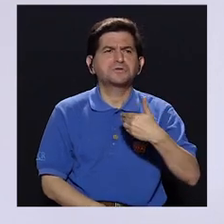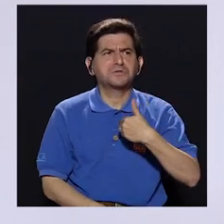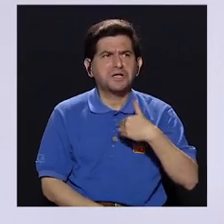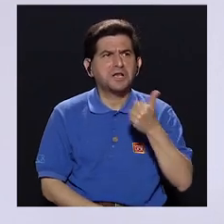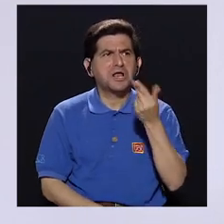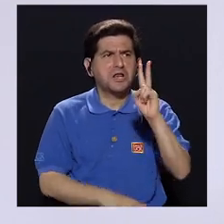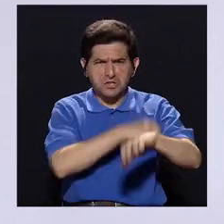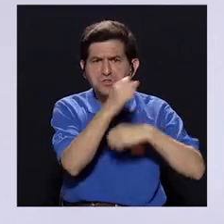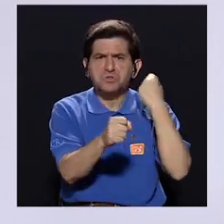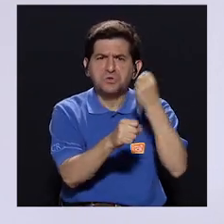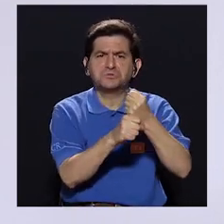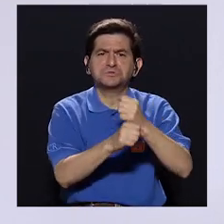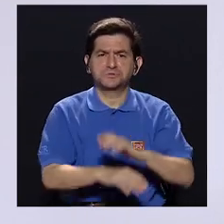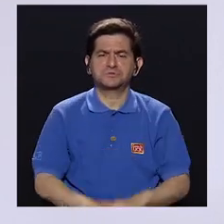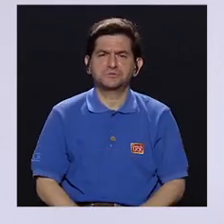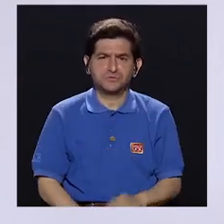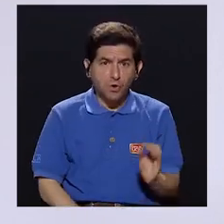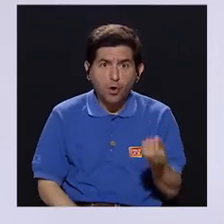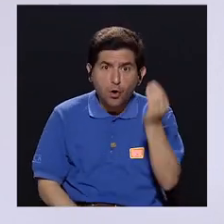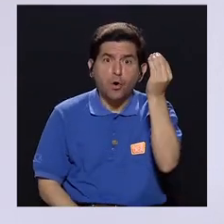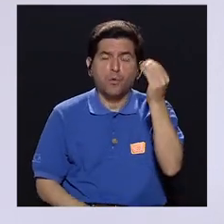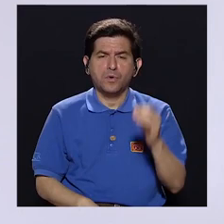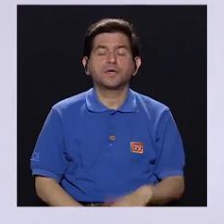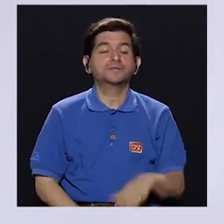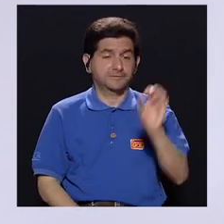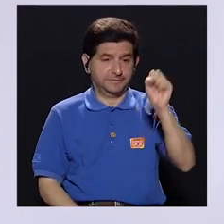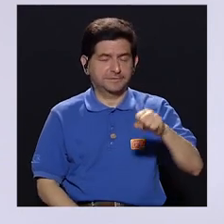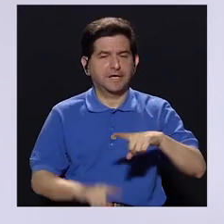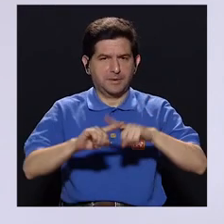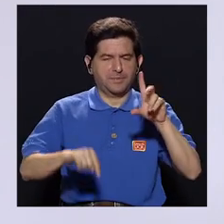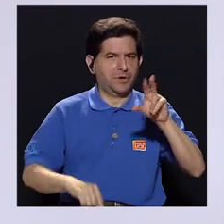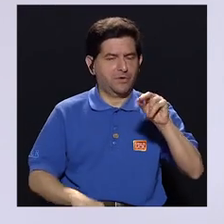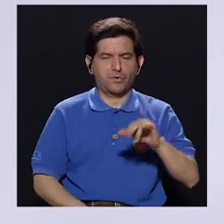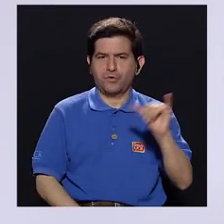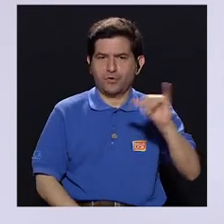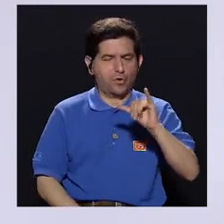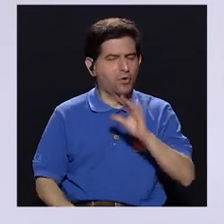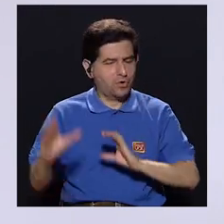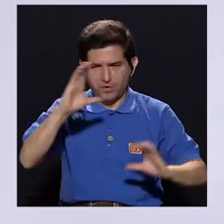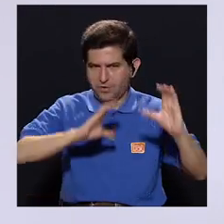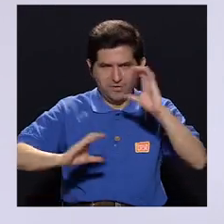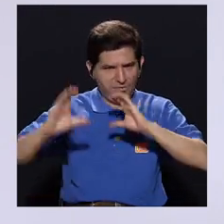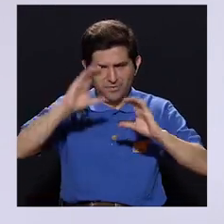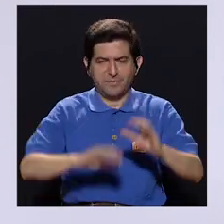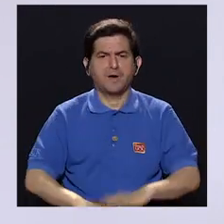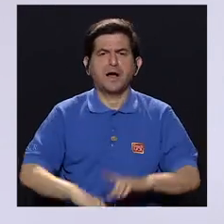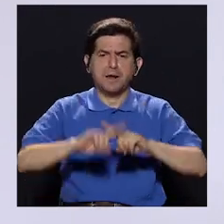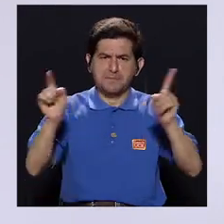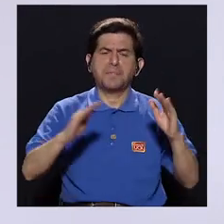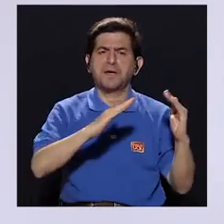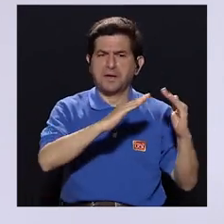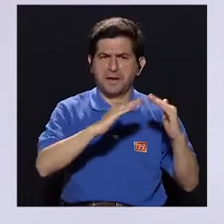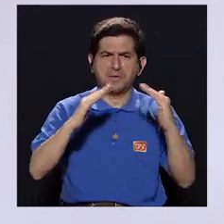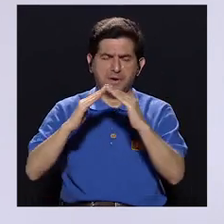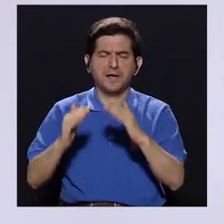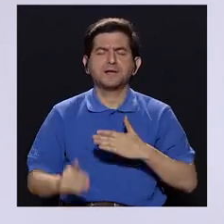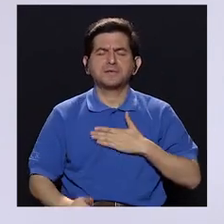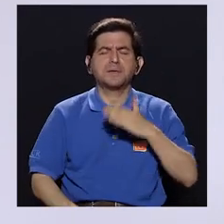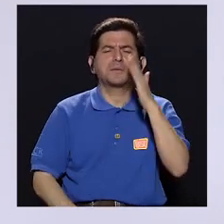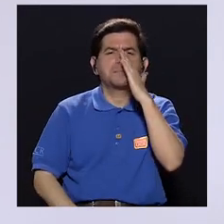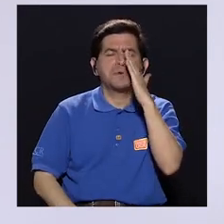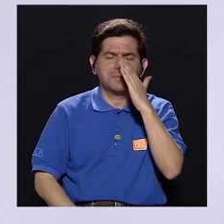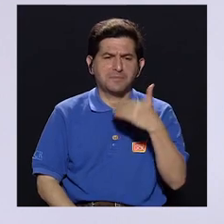joven muy joven sí eh obviamente no al nivel de ciencia pero pero en casa mi mamá